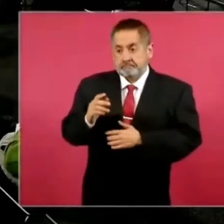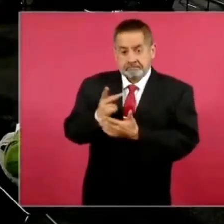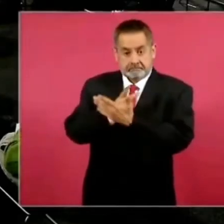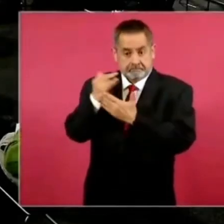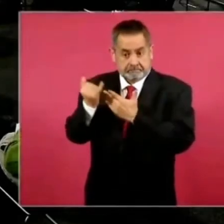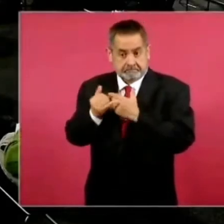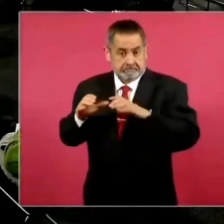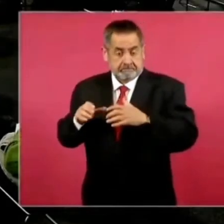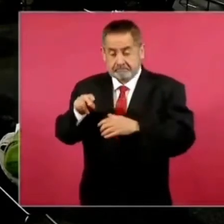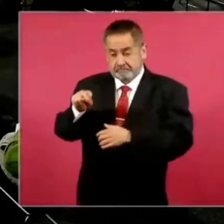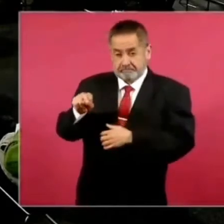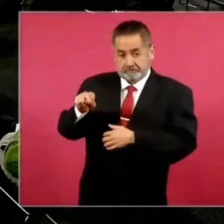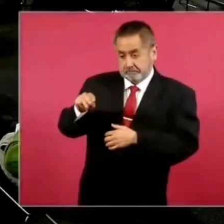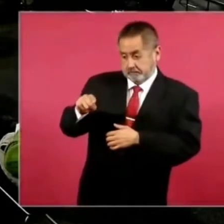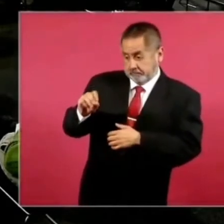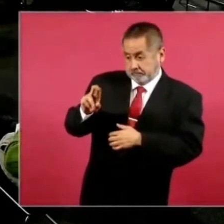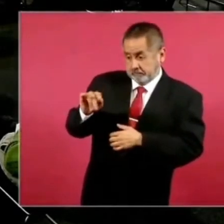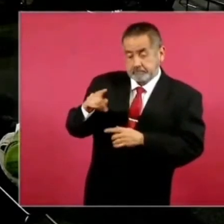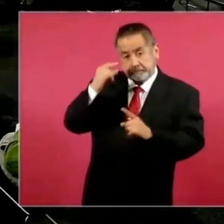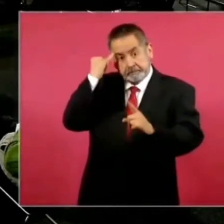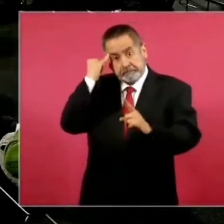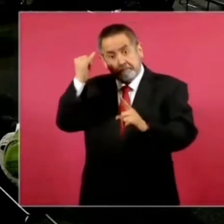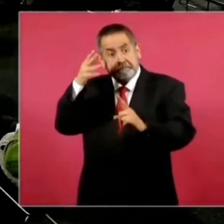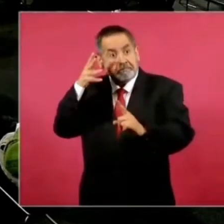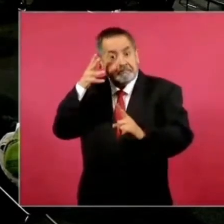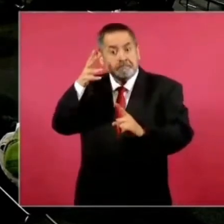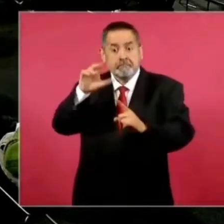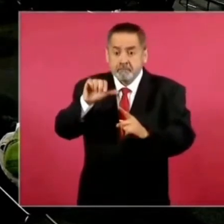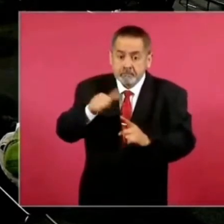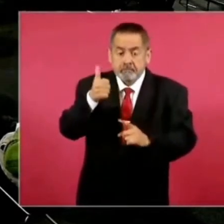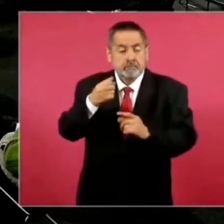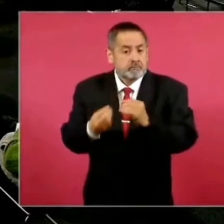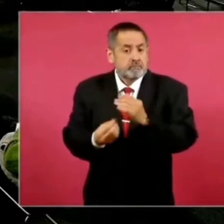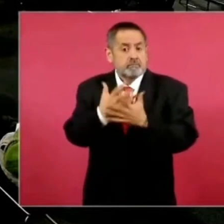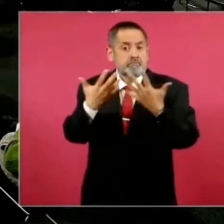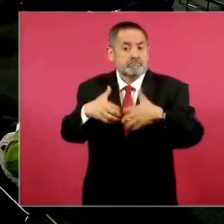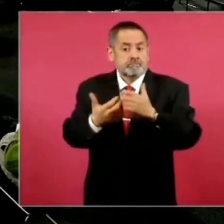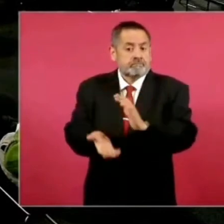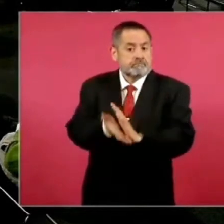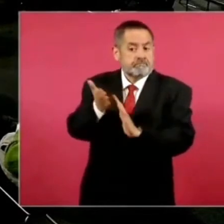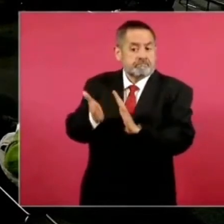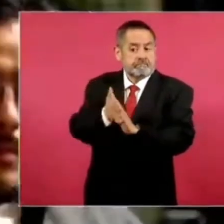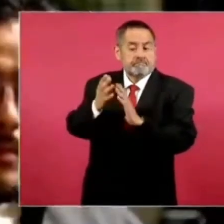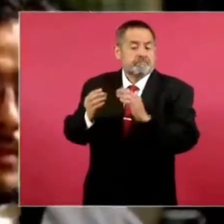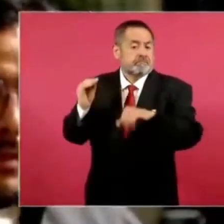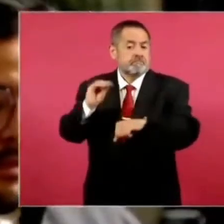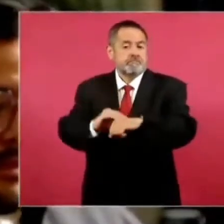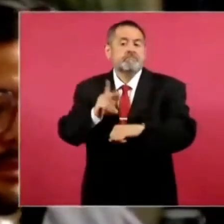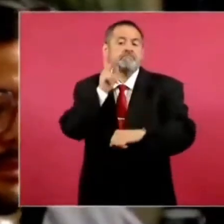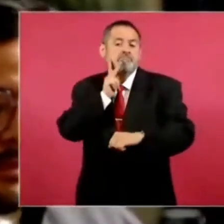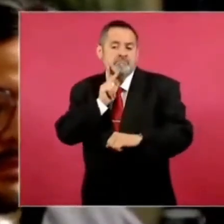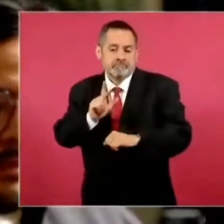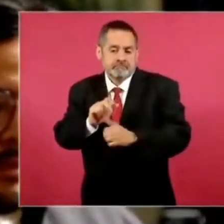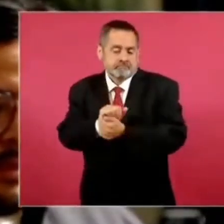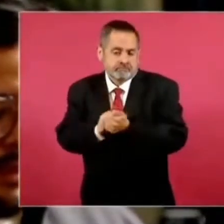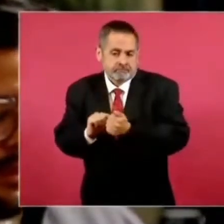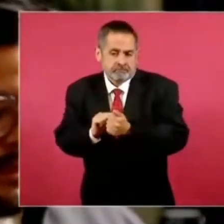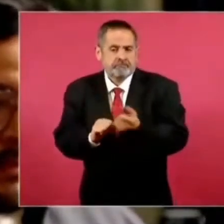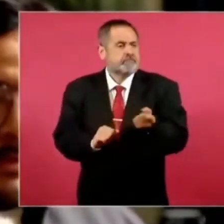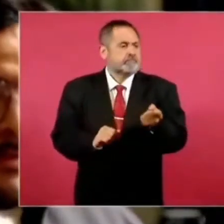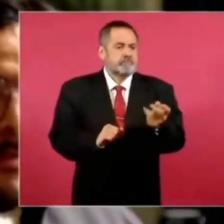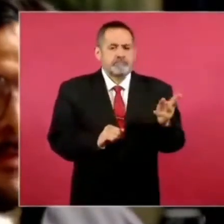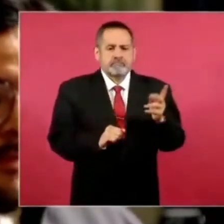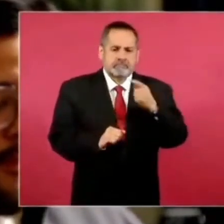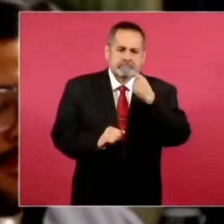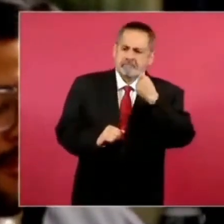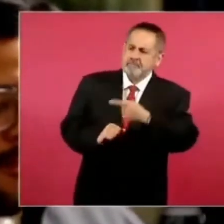proponen construir otra refinería. Ante esta propuesta del proyecto de Nación de Morena, pues salieron algunos medios de comunicación